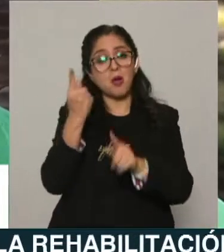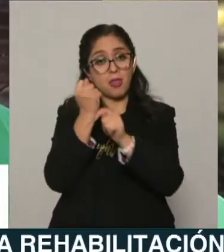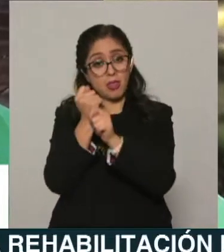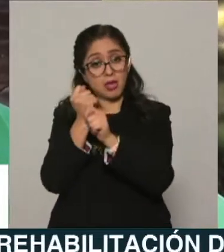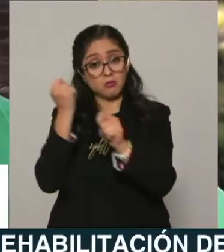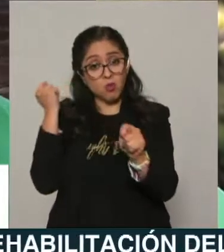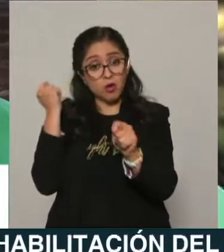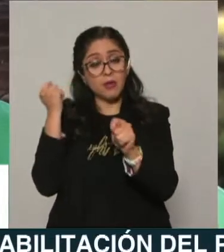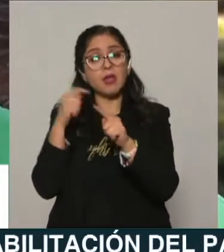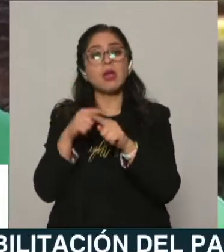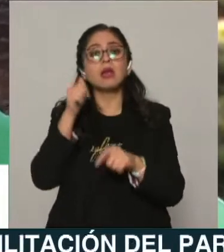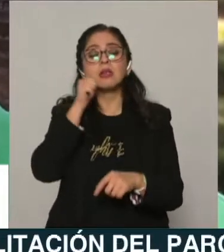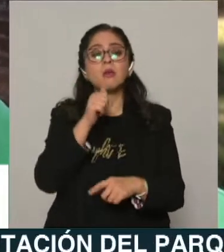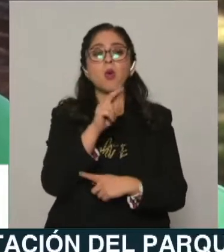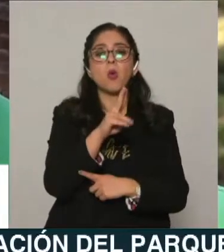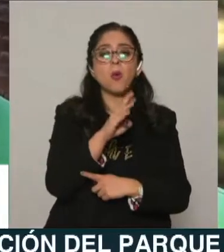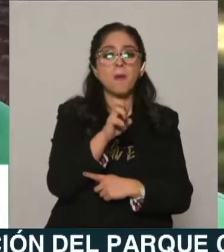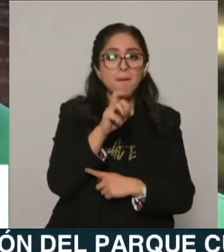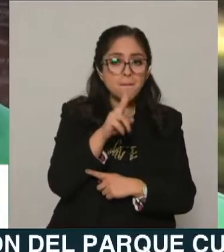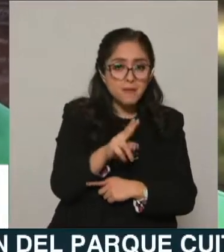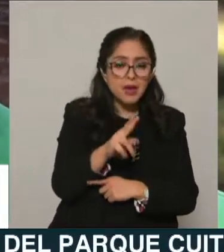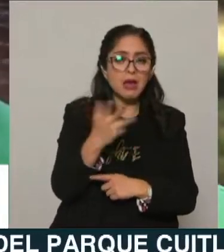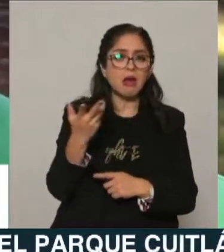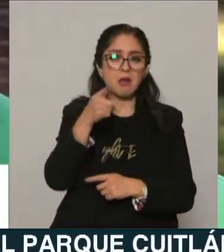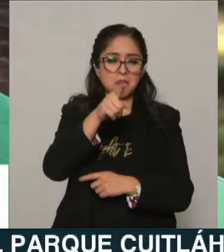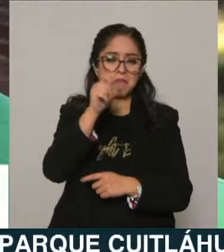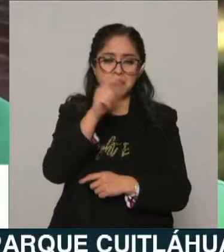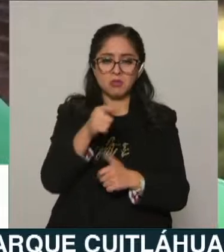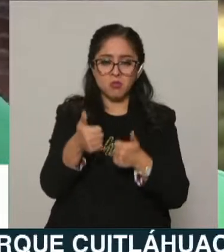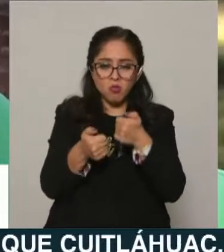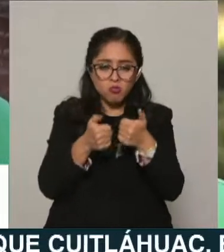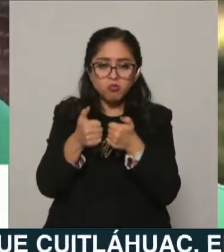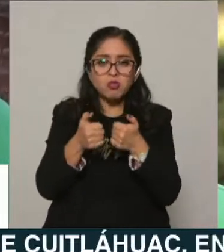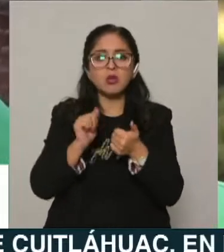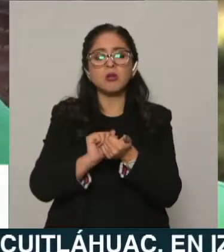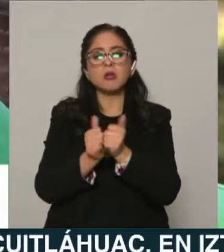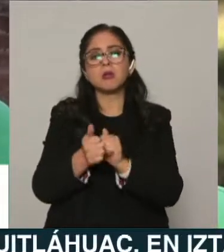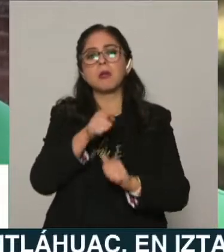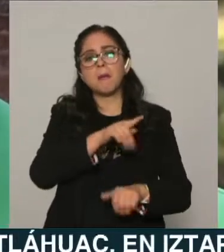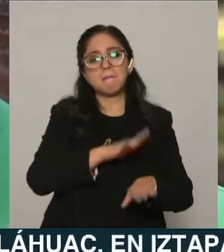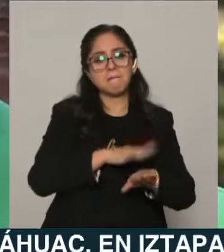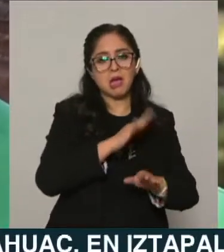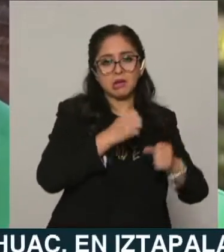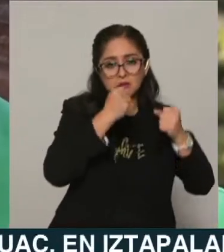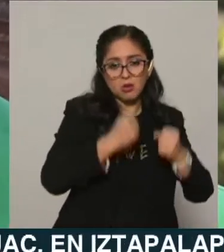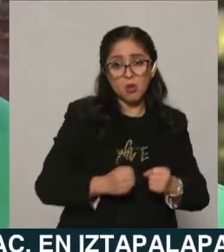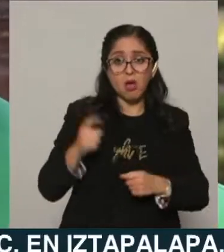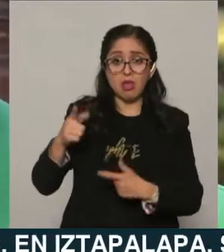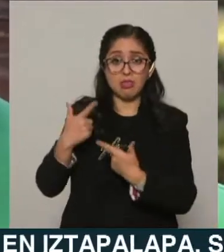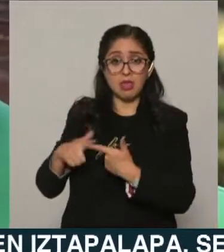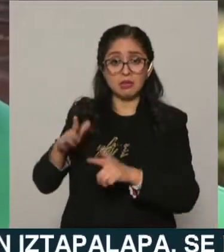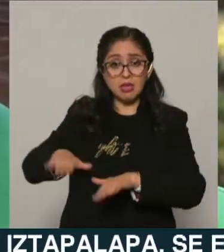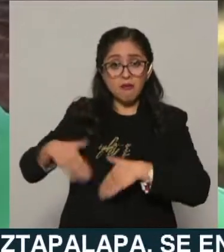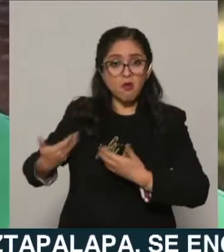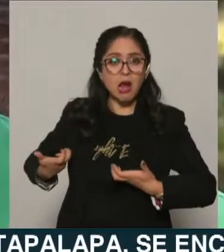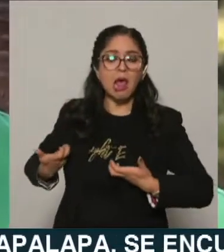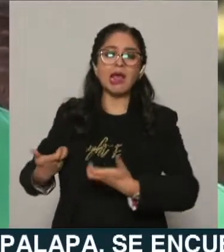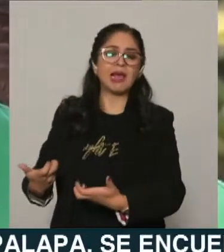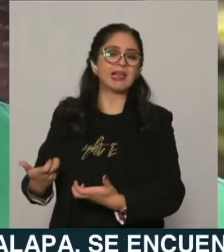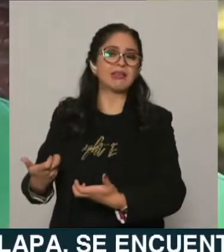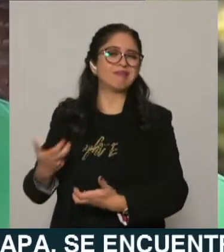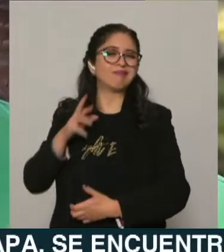usar Uber, este tipo de sistemas que pues dan un poco más de seguridad que un taxi público, ¿no?